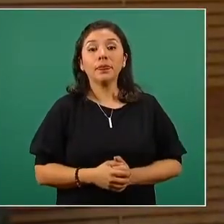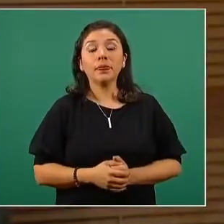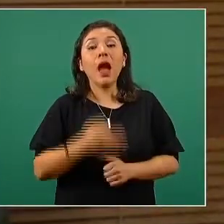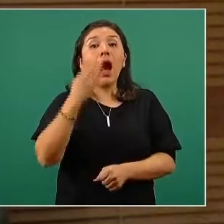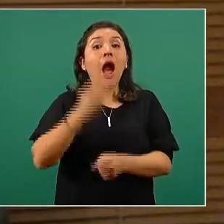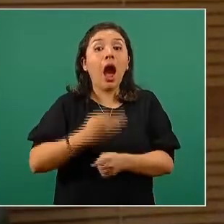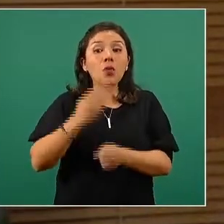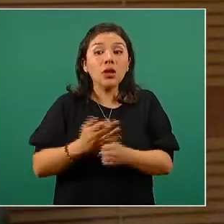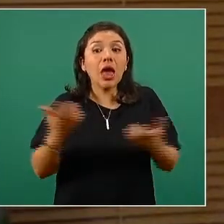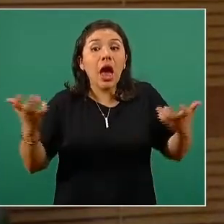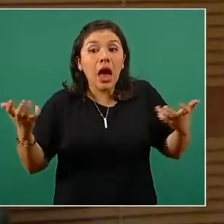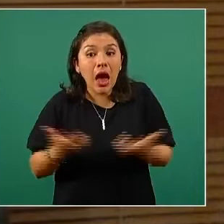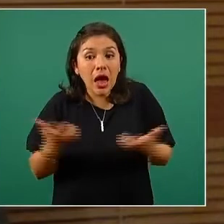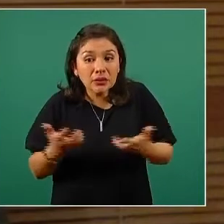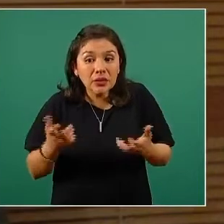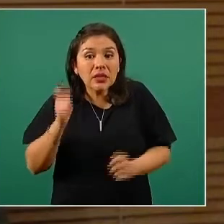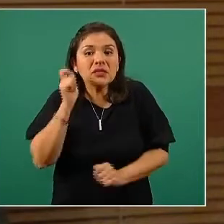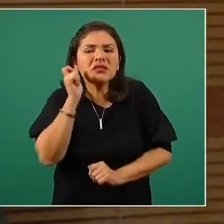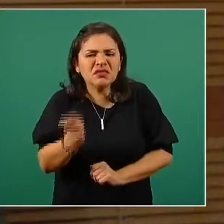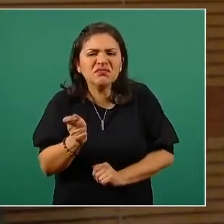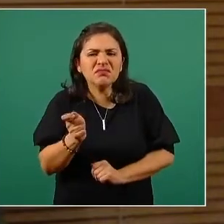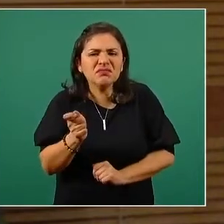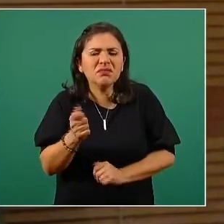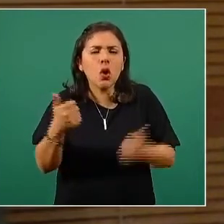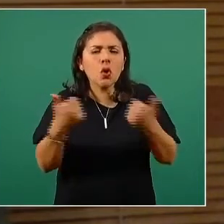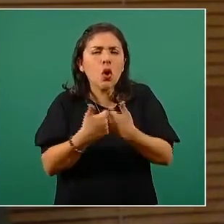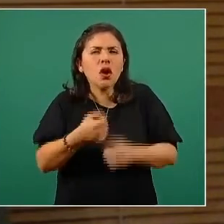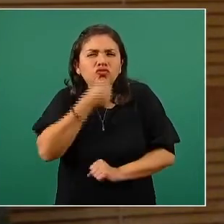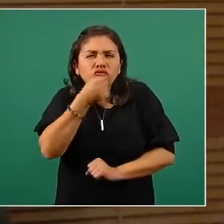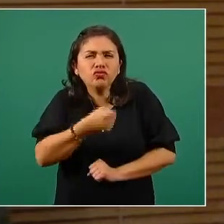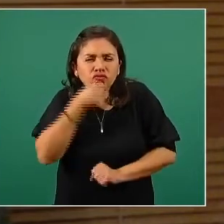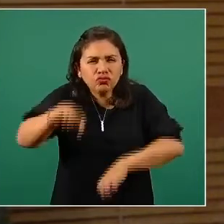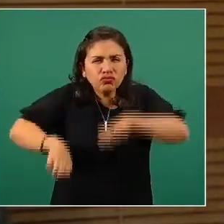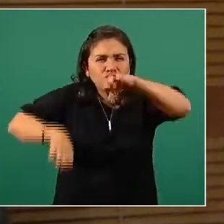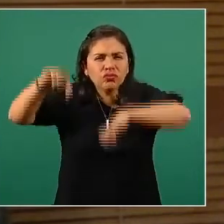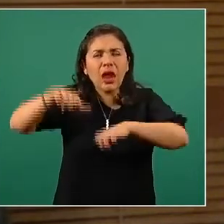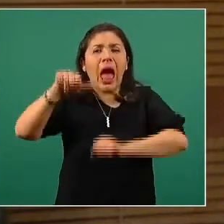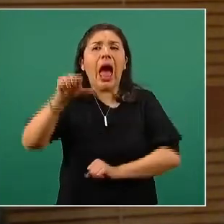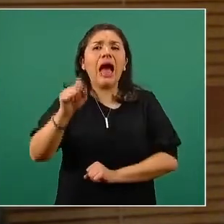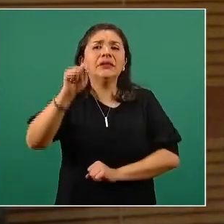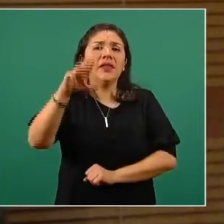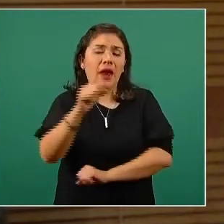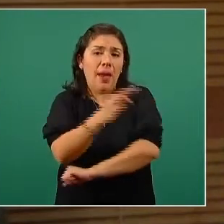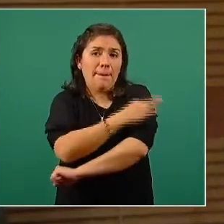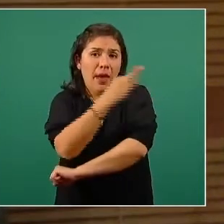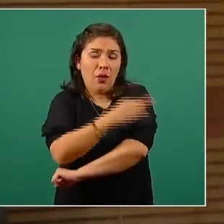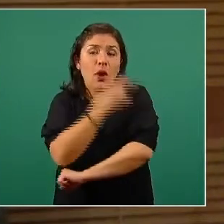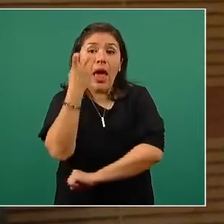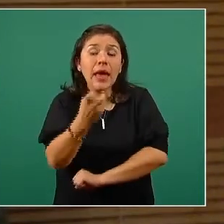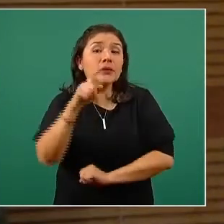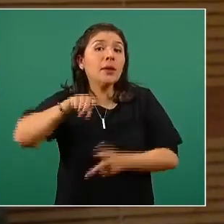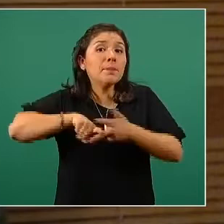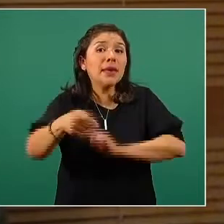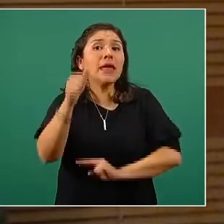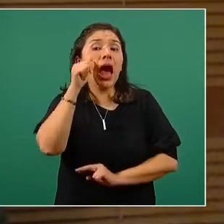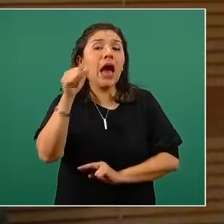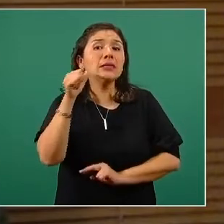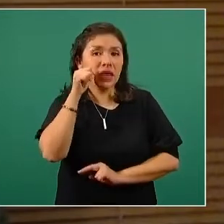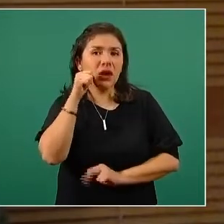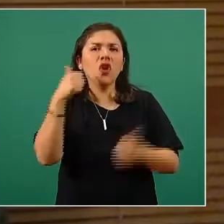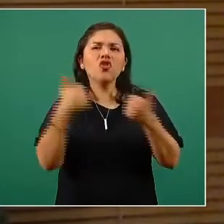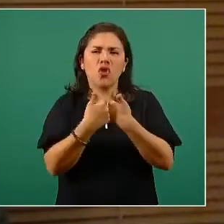estos momentos es adultos mayores con AstraZeneca, y como se mencionó ayer, se inició con la vacuna de